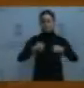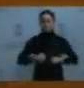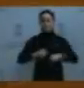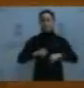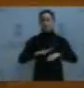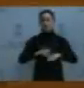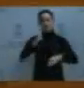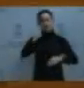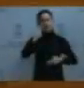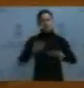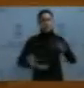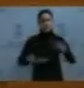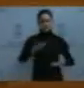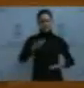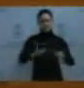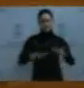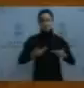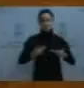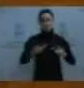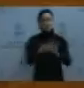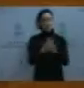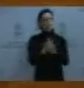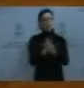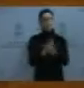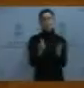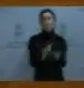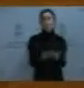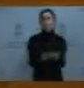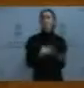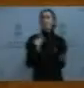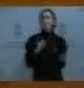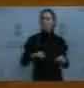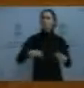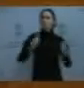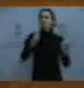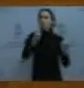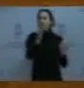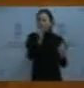contrastada y que se pueda explicar y justificar perfectamente.